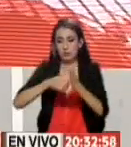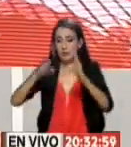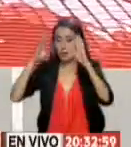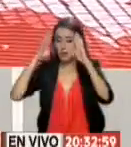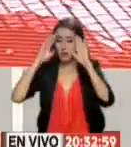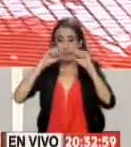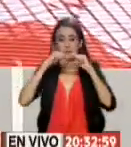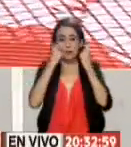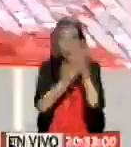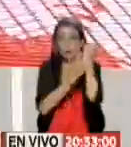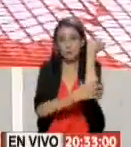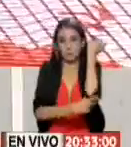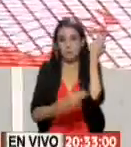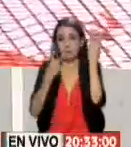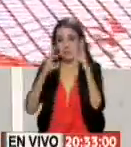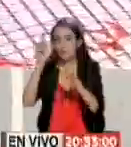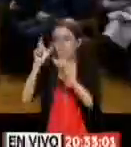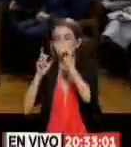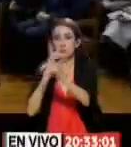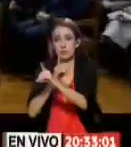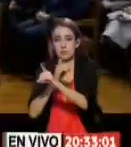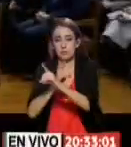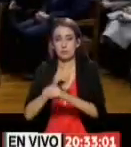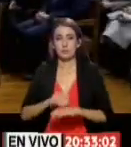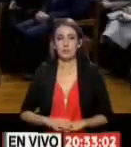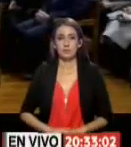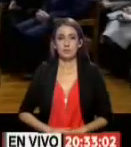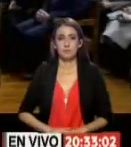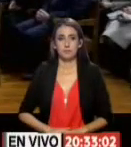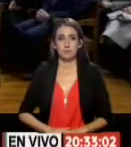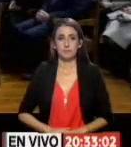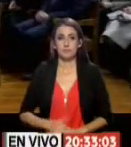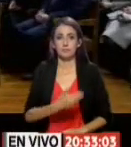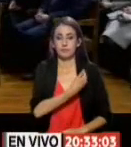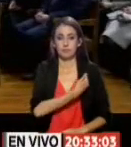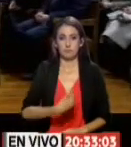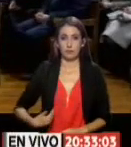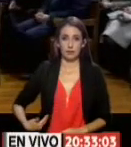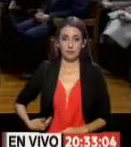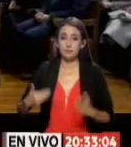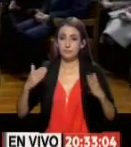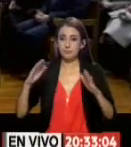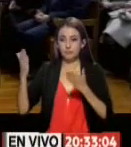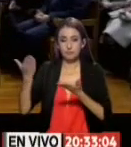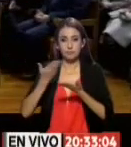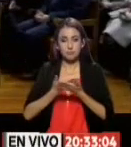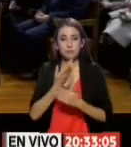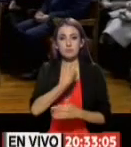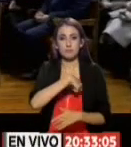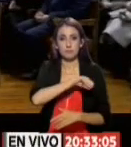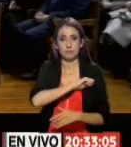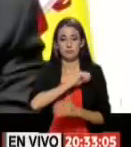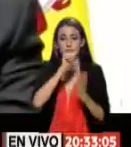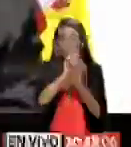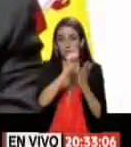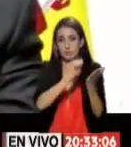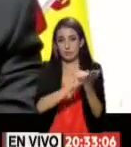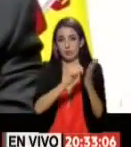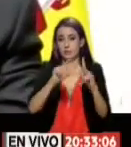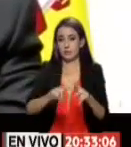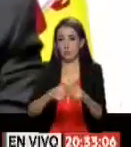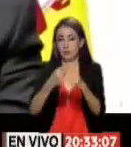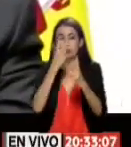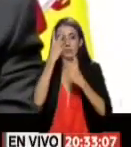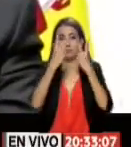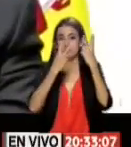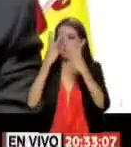como las personas con discapacidad. El presidente Lenín Moreno ya se encuentra en suelo español. Su agenda inició con una visita